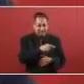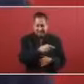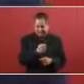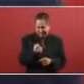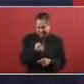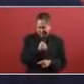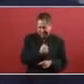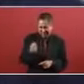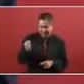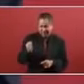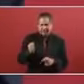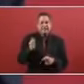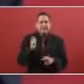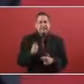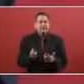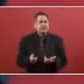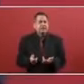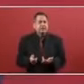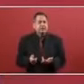buenos